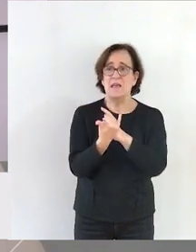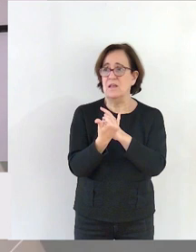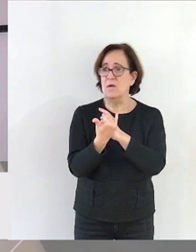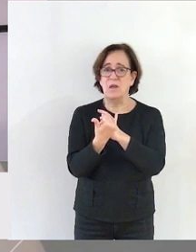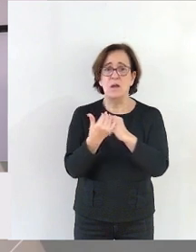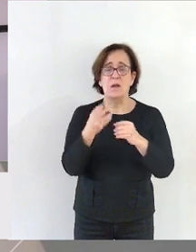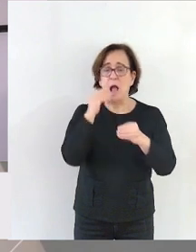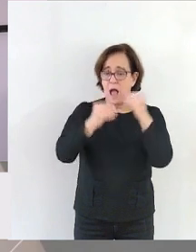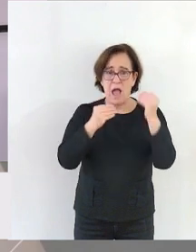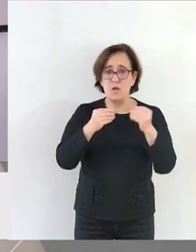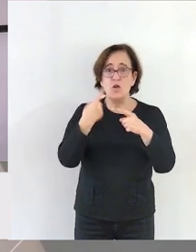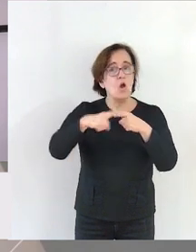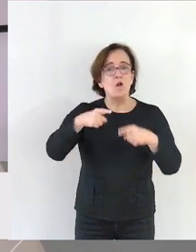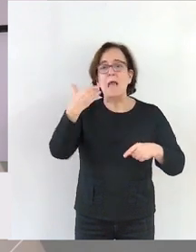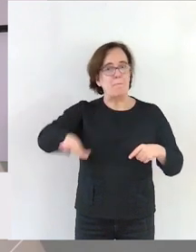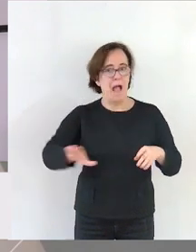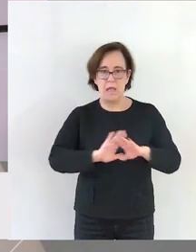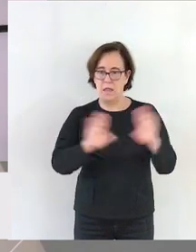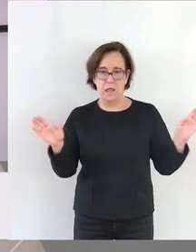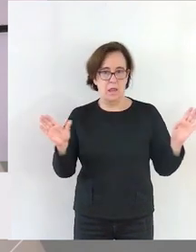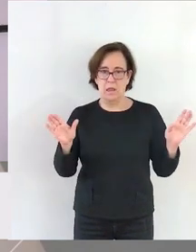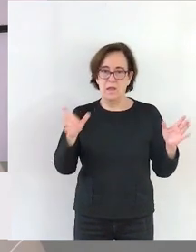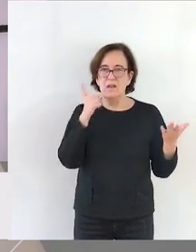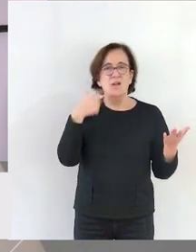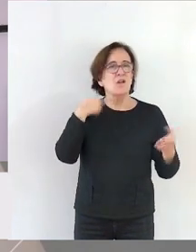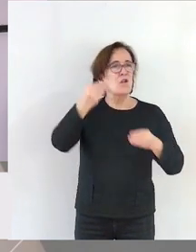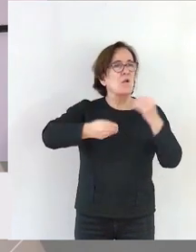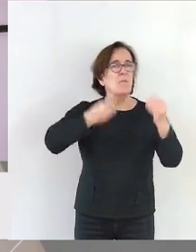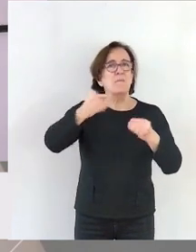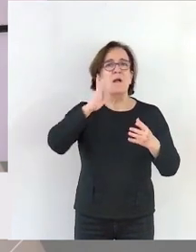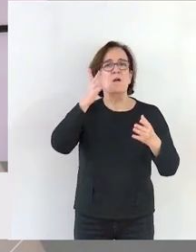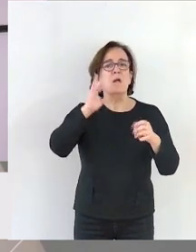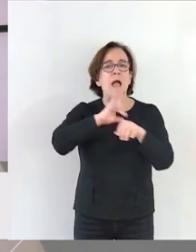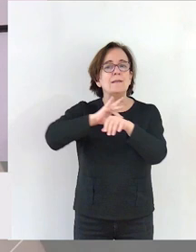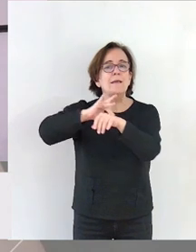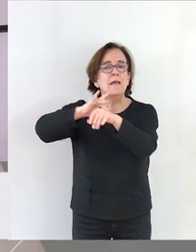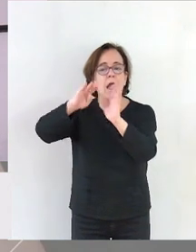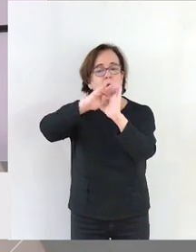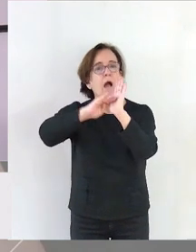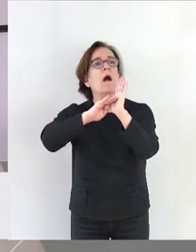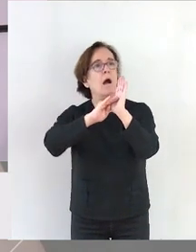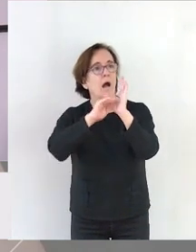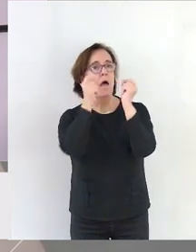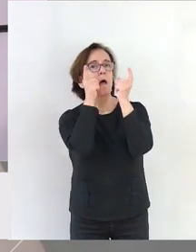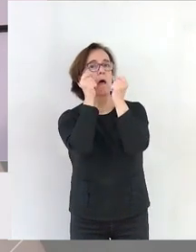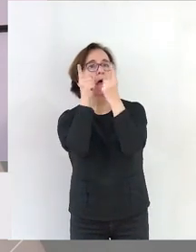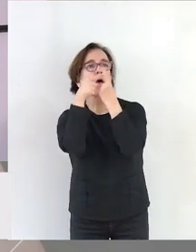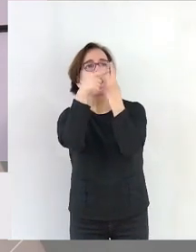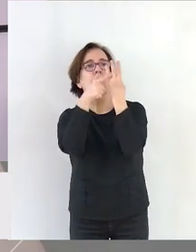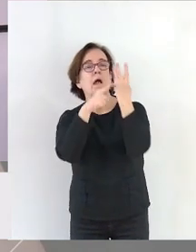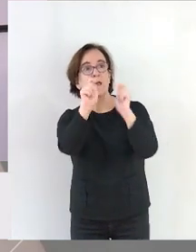porque hemos hecho las cosas mal porque no hemos tenido digamos una que nos lleve y